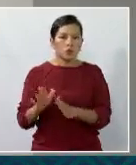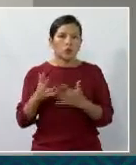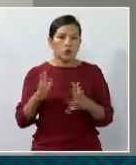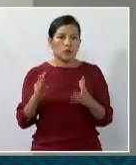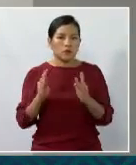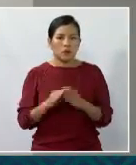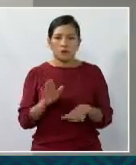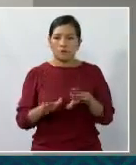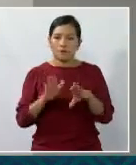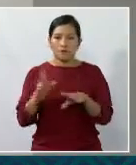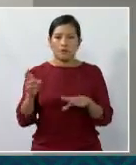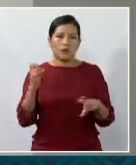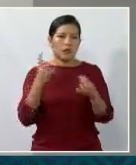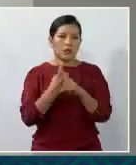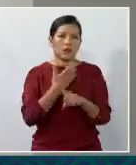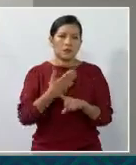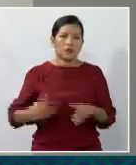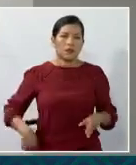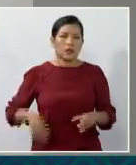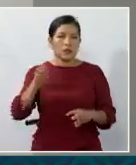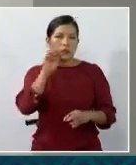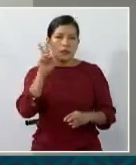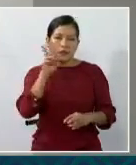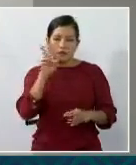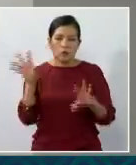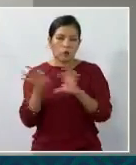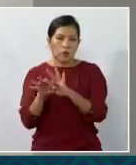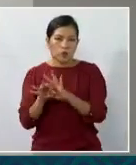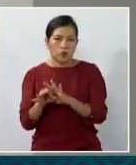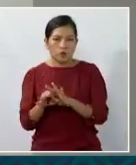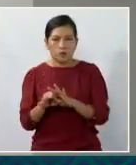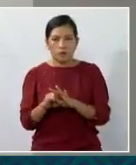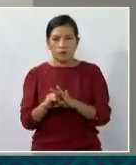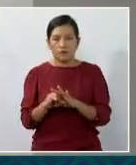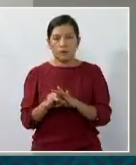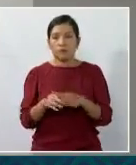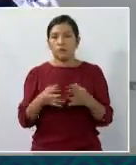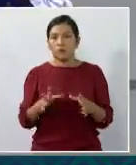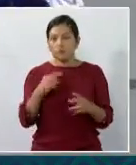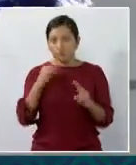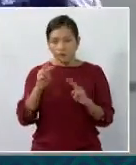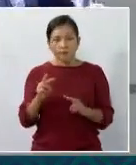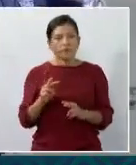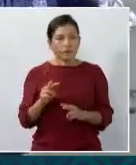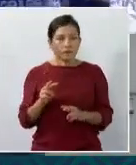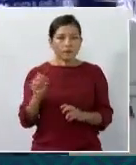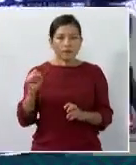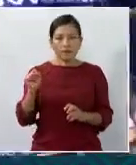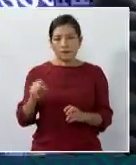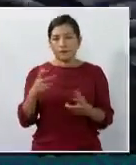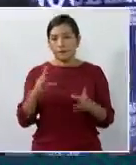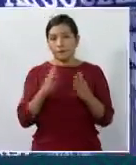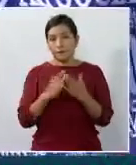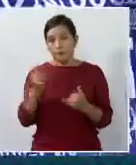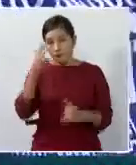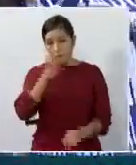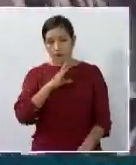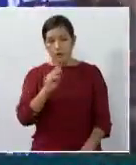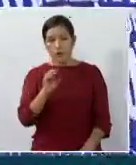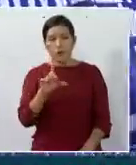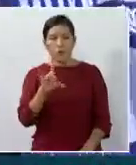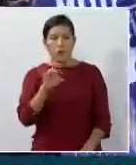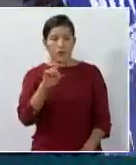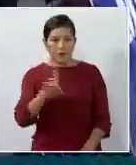caminando el expresidente Morales por eso radicalismo conservador va por ahí es por ello que según el análisis de molis